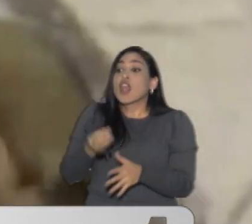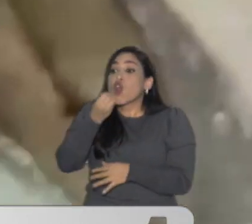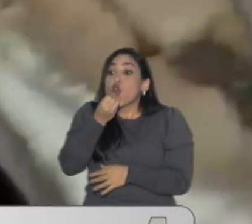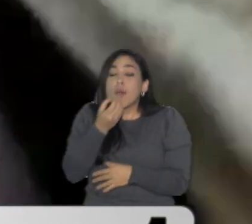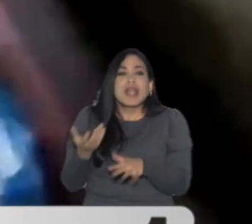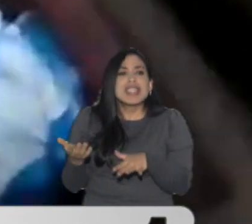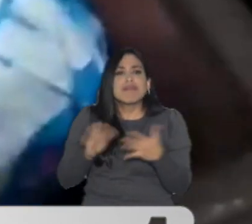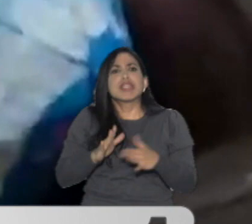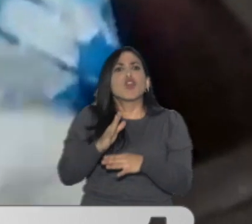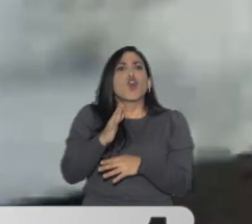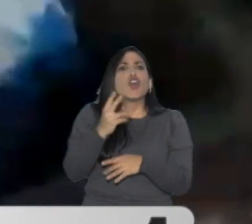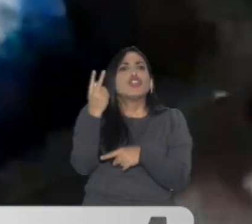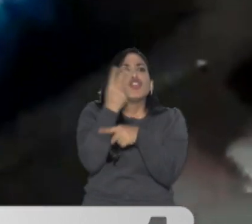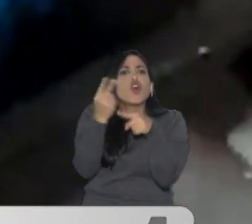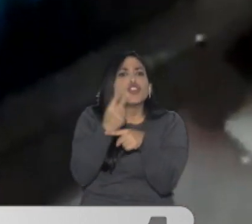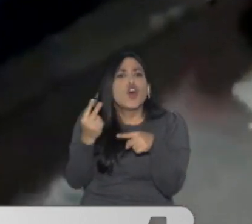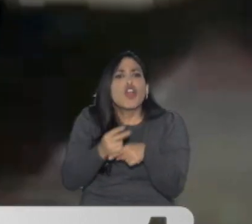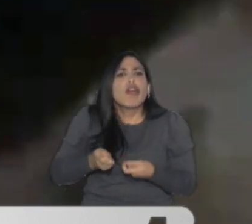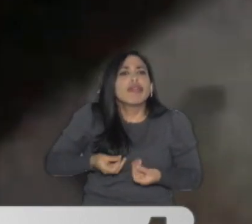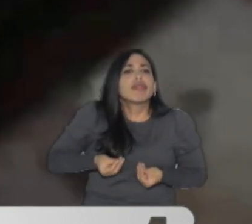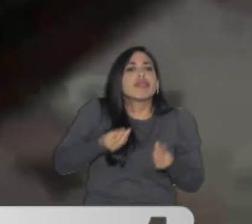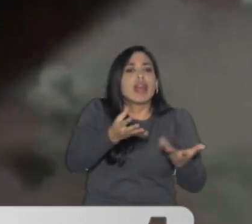durante cada 2 semanas.